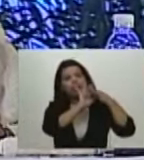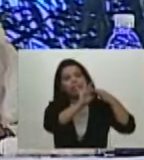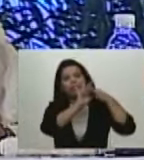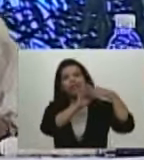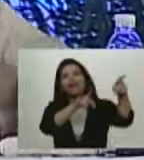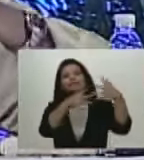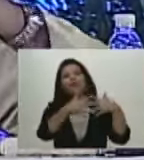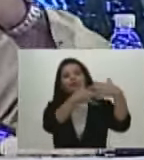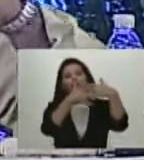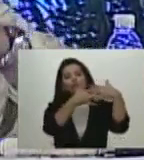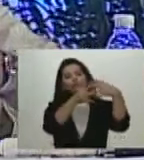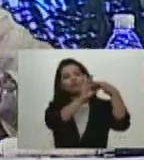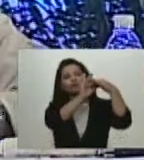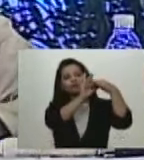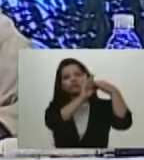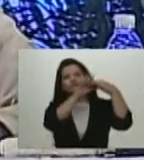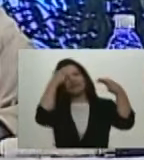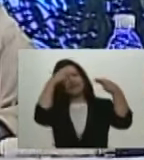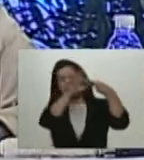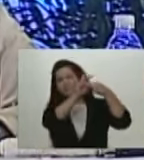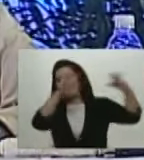construyó un proyecto nacional